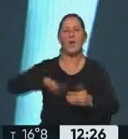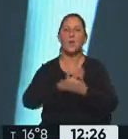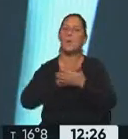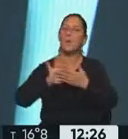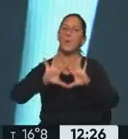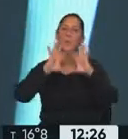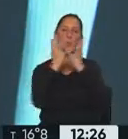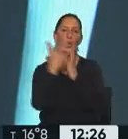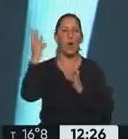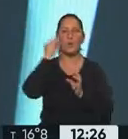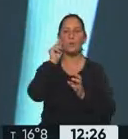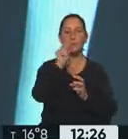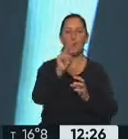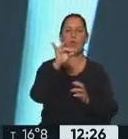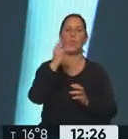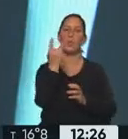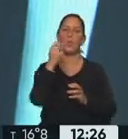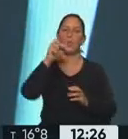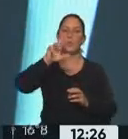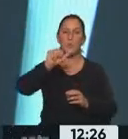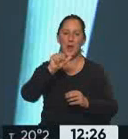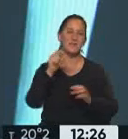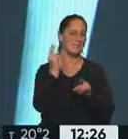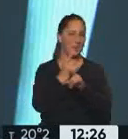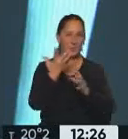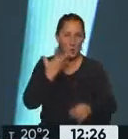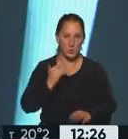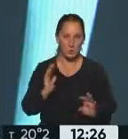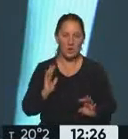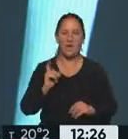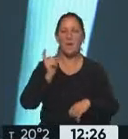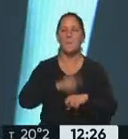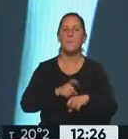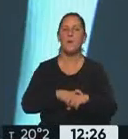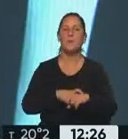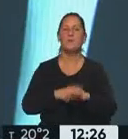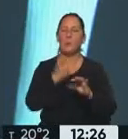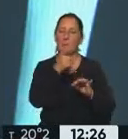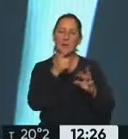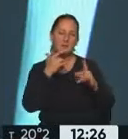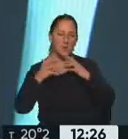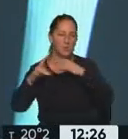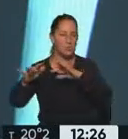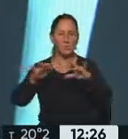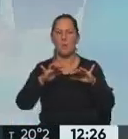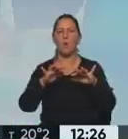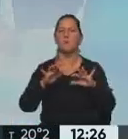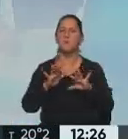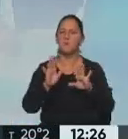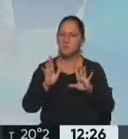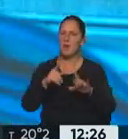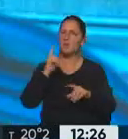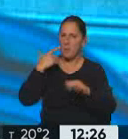mundo audiovisual de la dupla con Duprat son bienvenidas. Y acá llegó el momento de, se rumoreaba, ¿no? Estábamos escuchando, hacía tiempo que